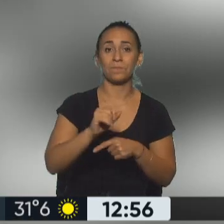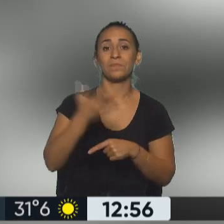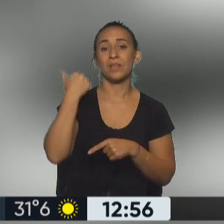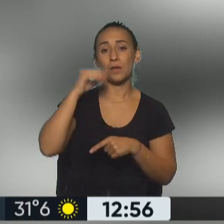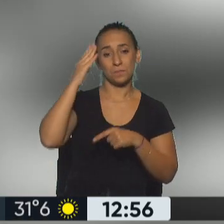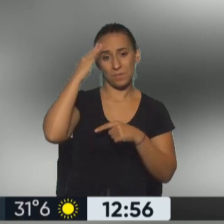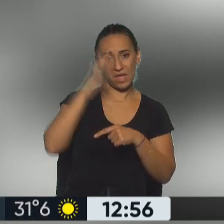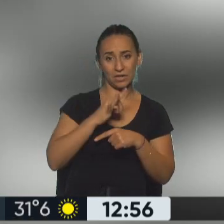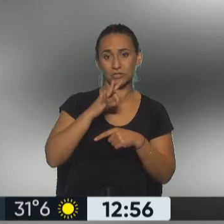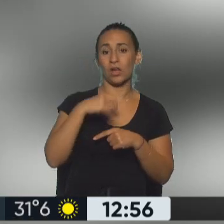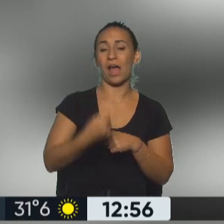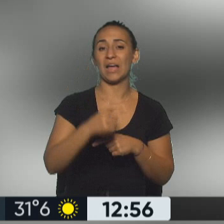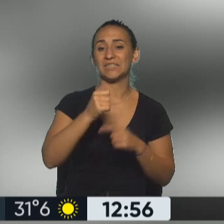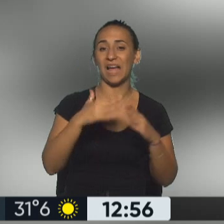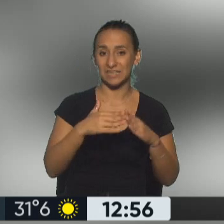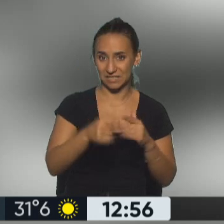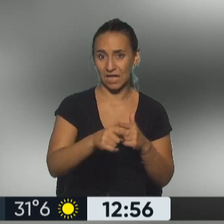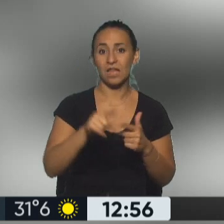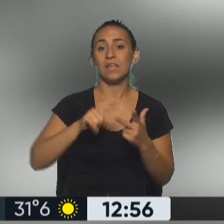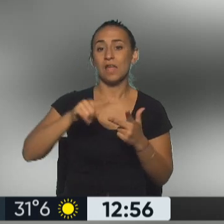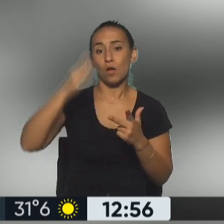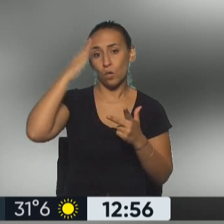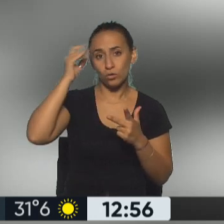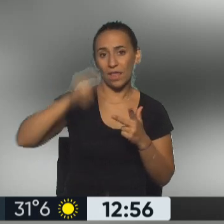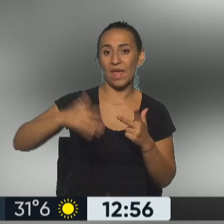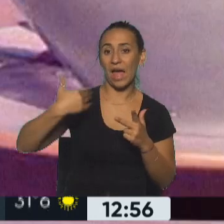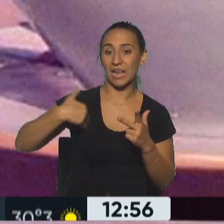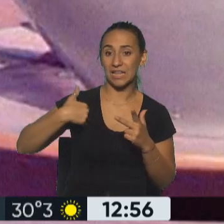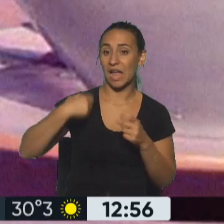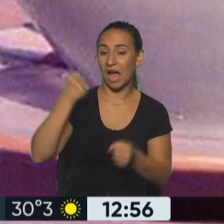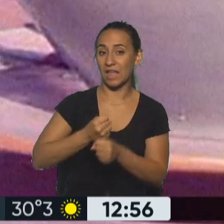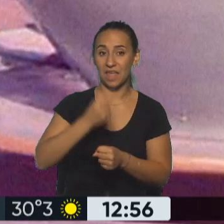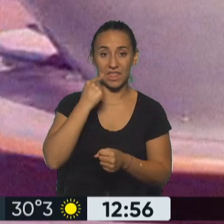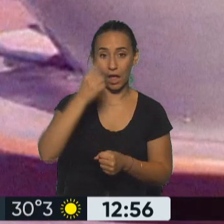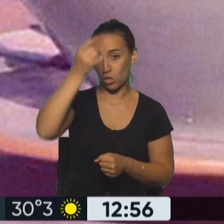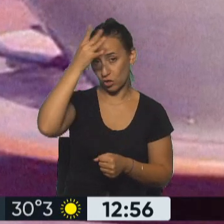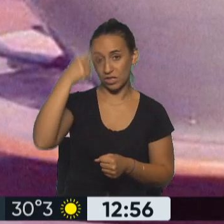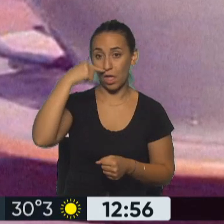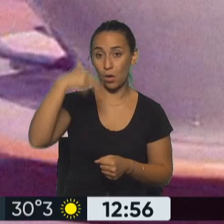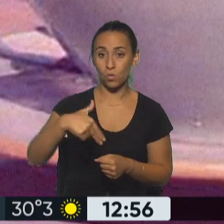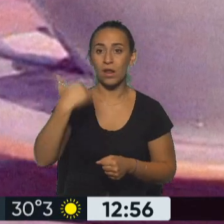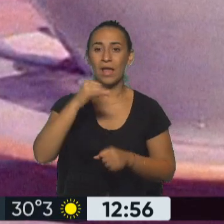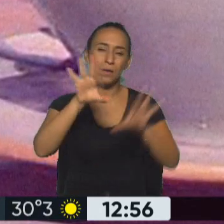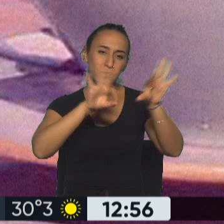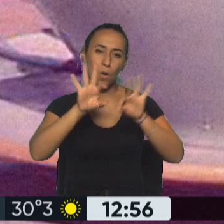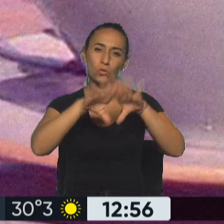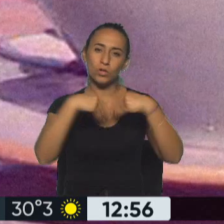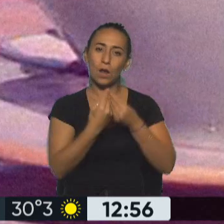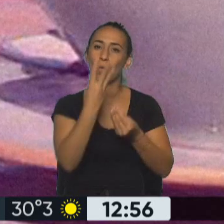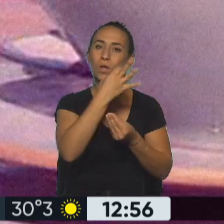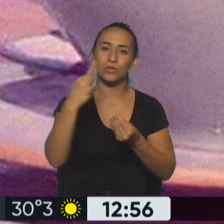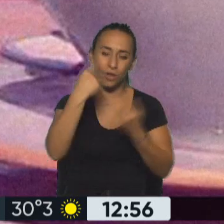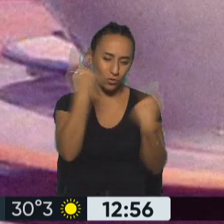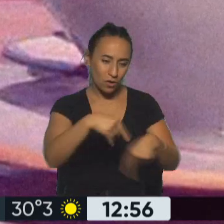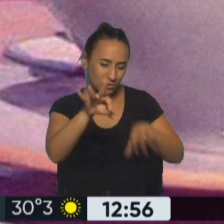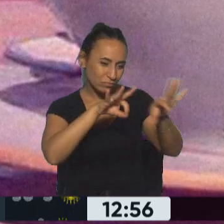casa, cultura material argentina, que va a estar hasta el 12 de junio. Hay una selección de 400 objetos, piezas